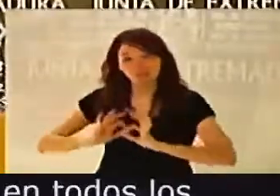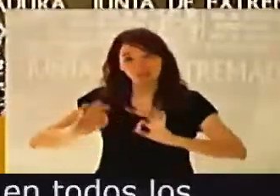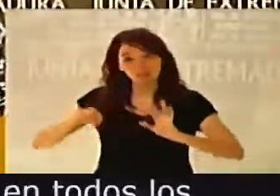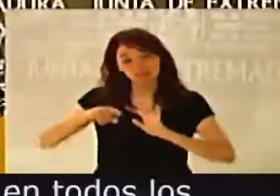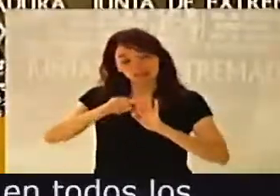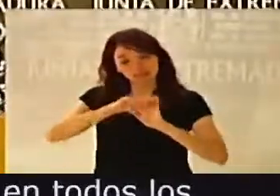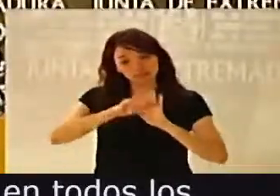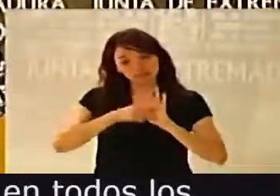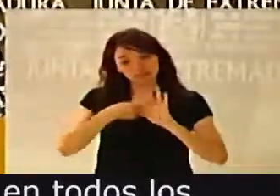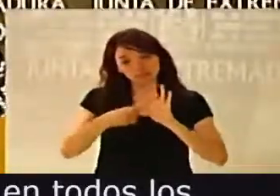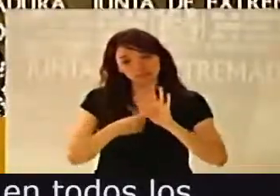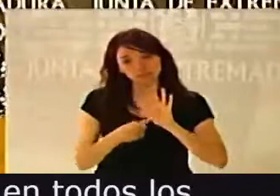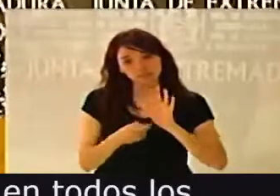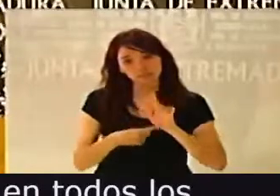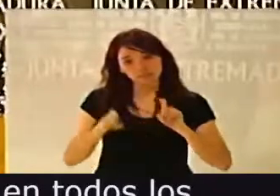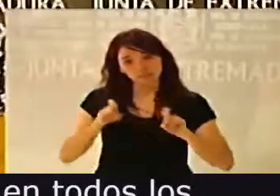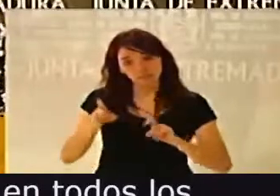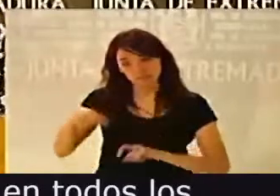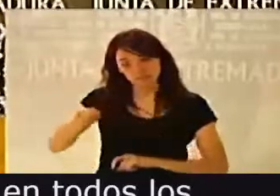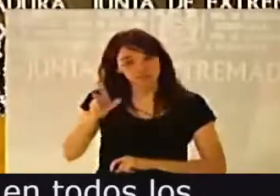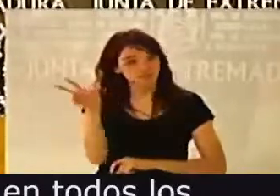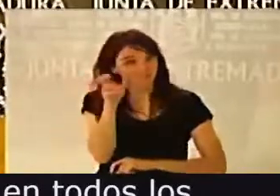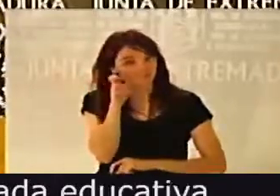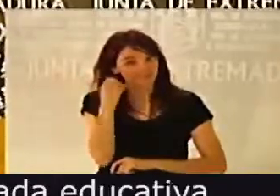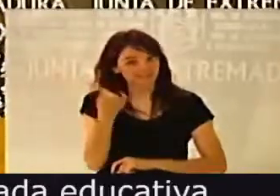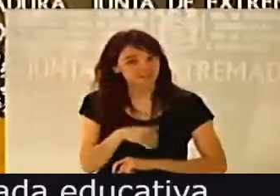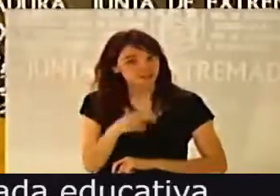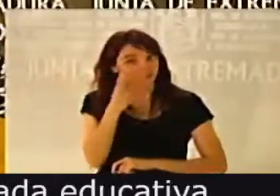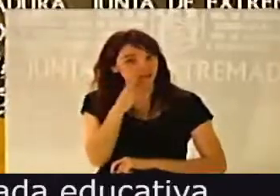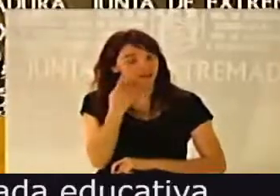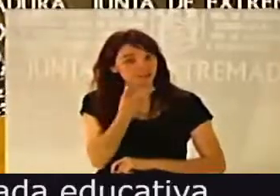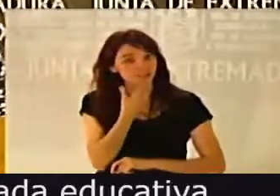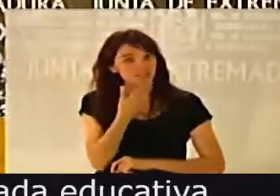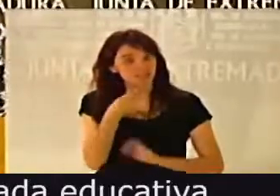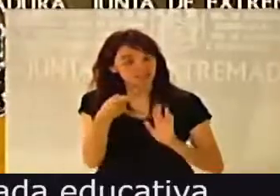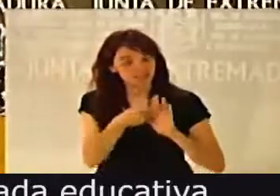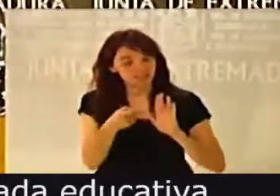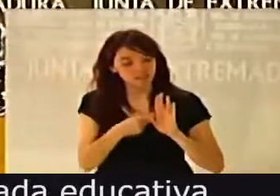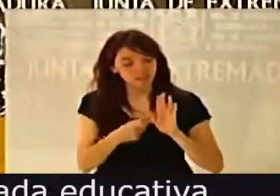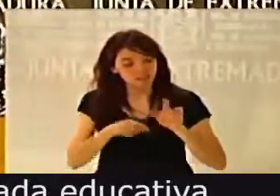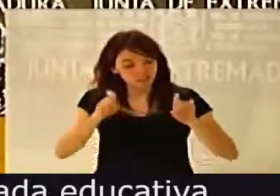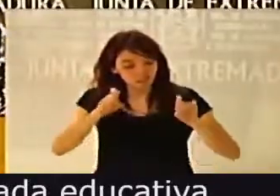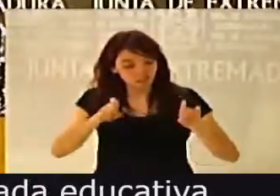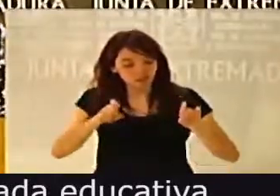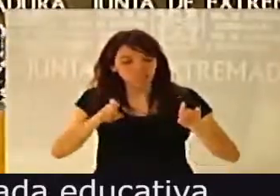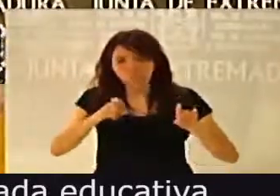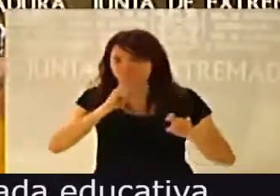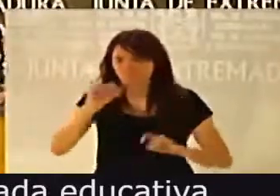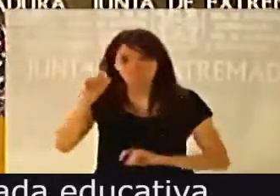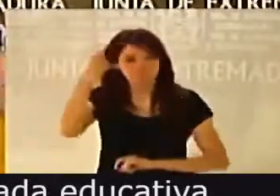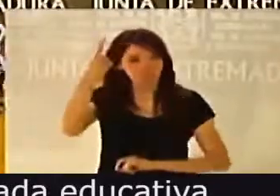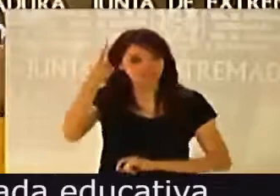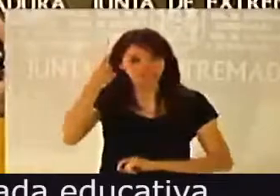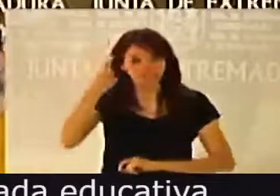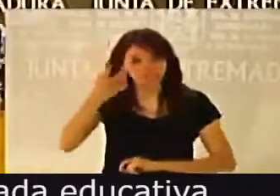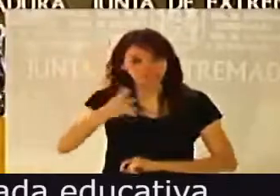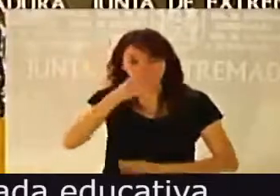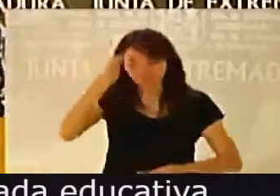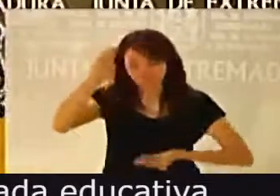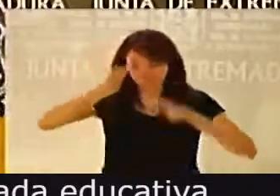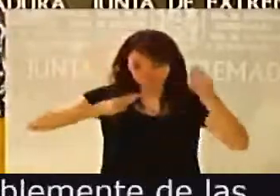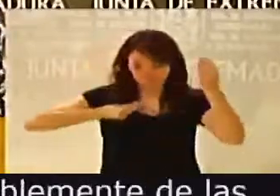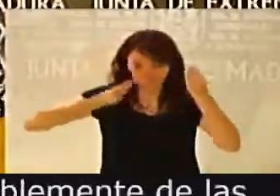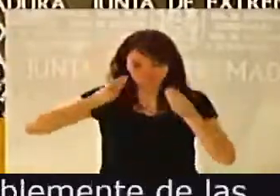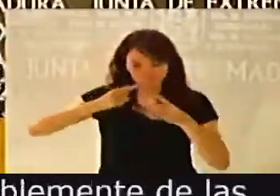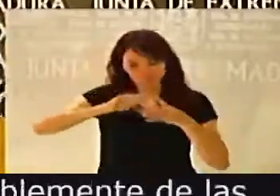educativa, como ustedes han oído al presidente, sea probablemente de las desescaladas más difíciles que tenemos que hacer, porque hay muchos factores en